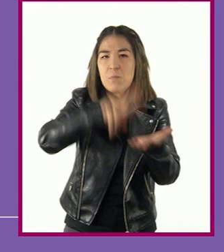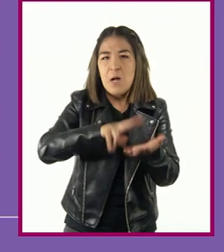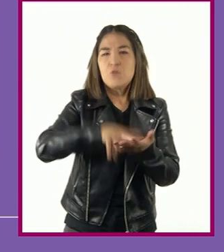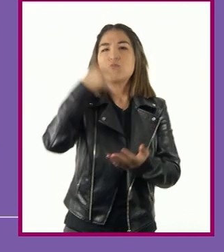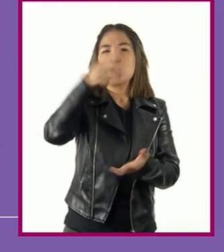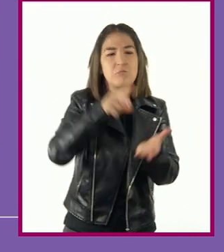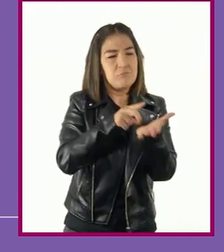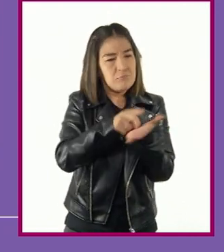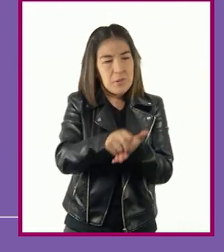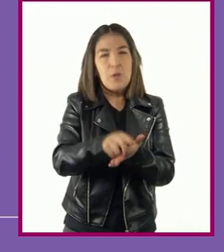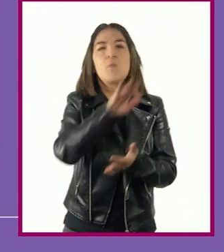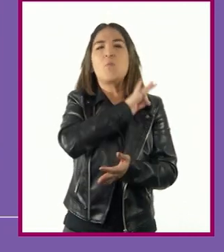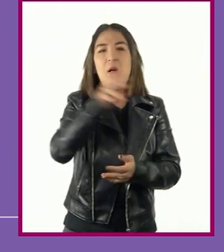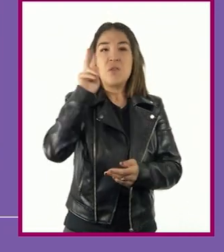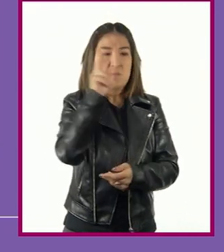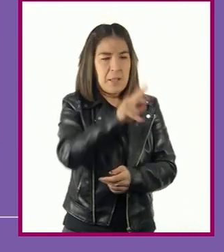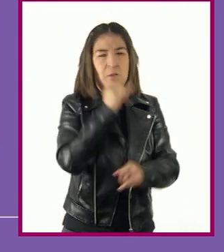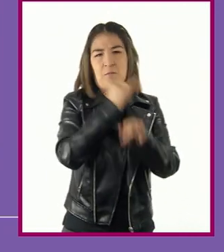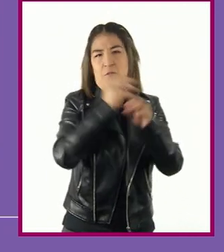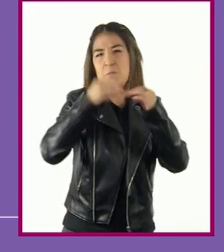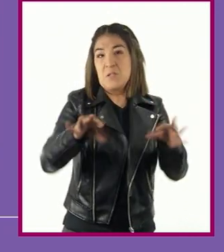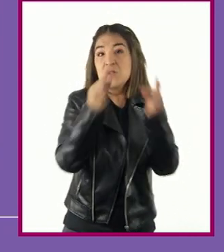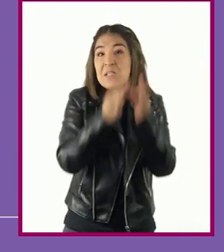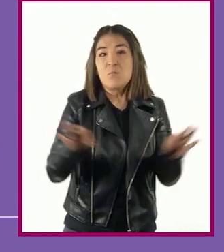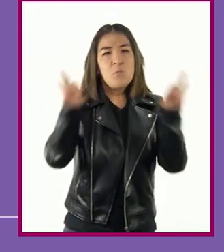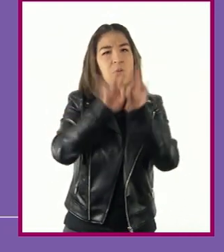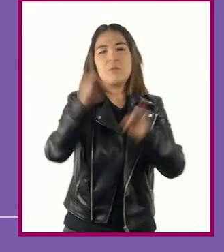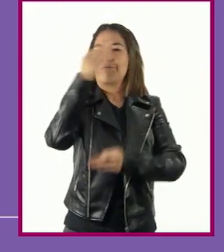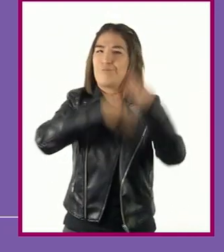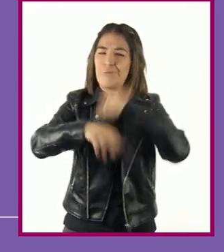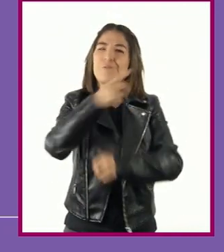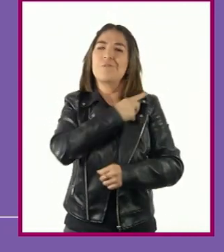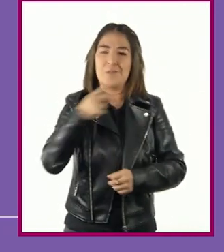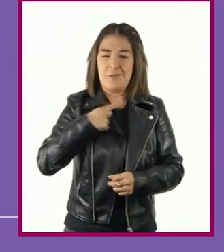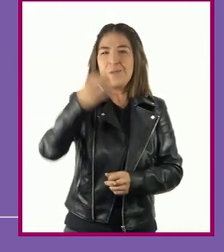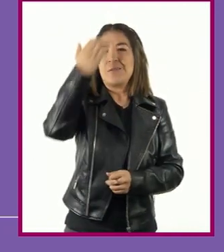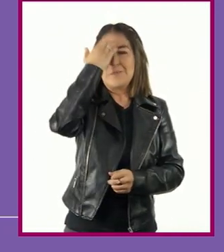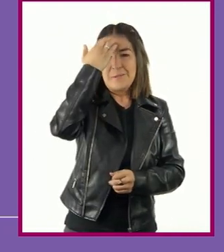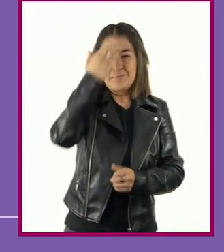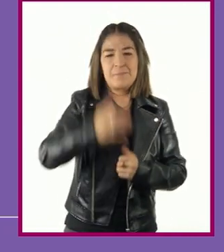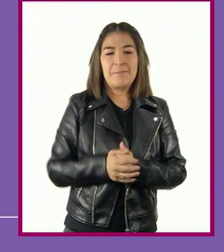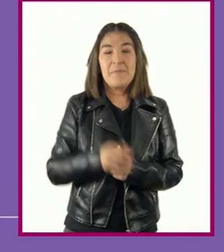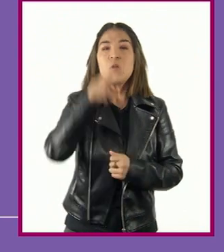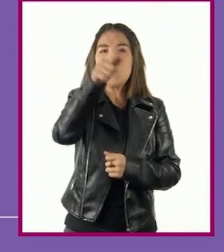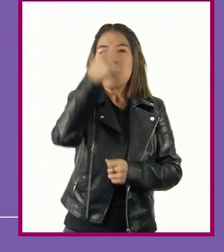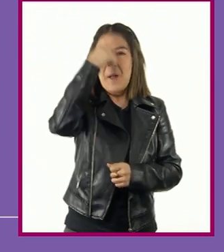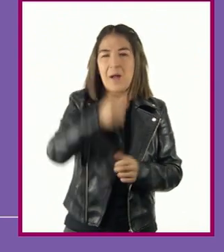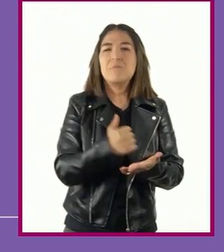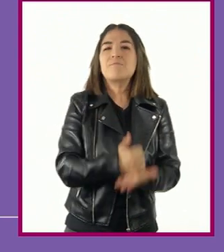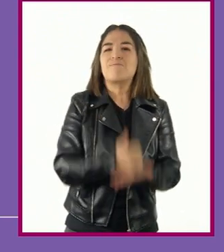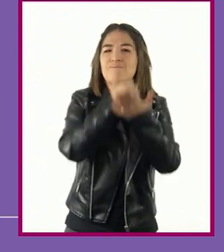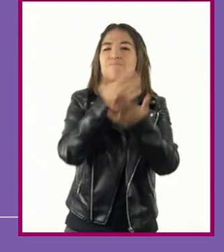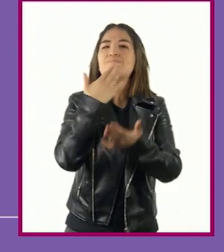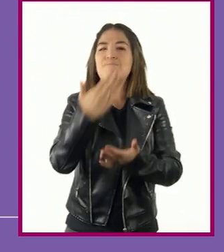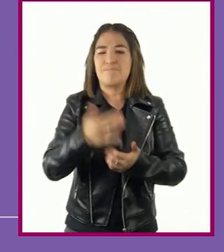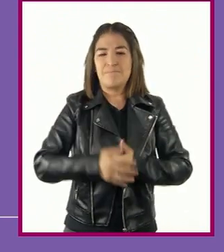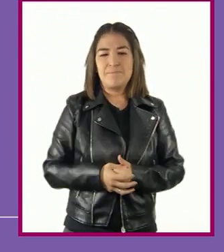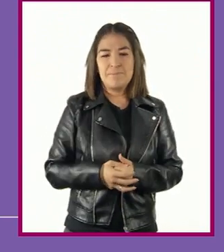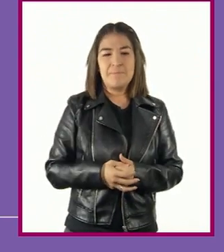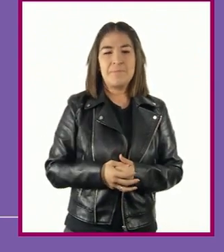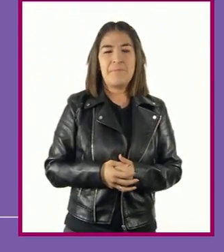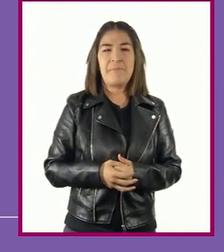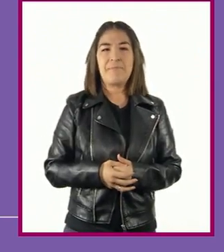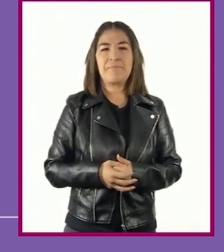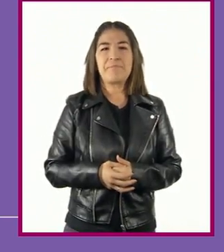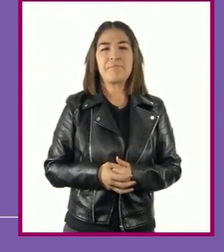derecho, porque la información es poder y todos la podemos conocer. Úsala a favor de México.